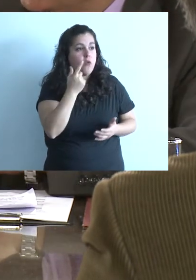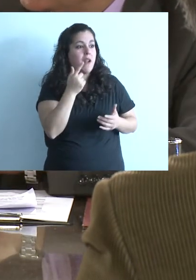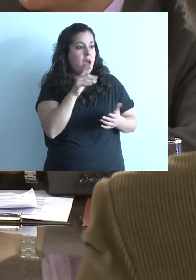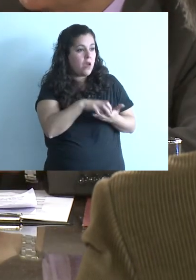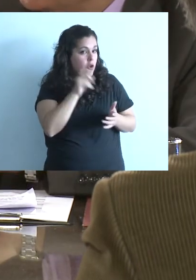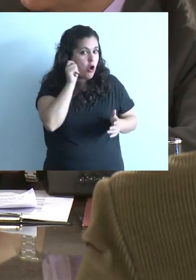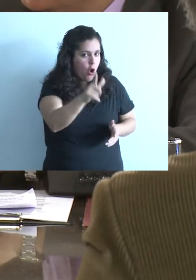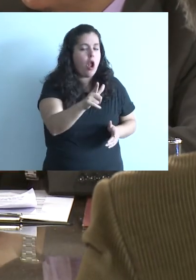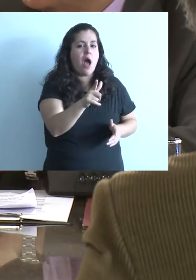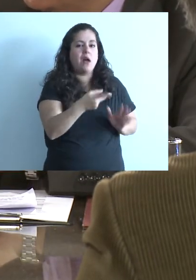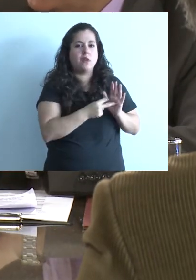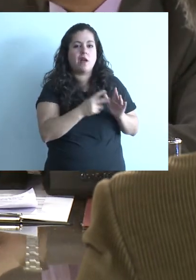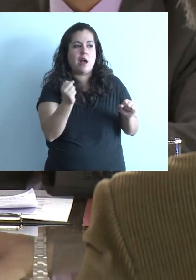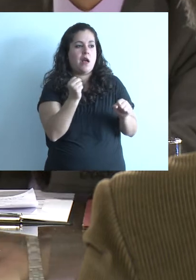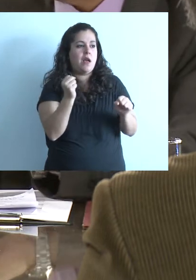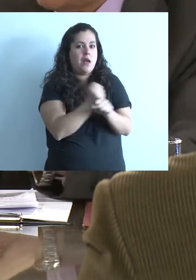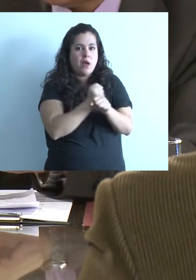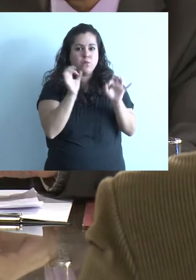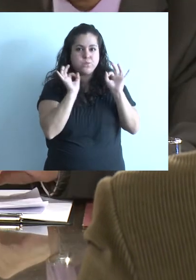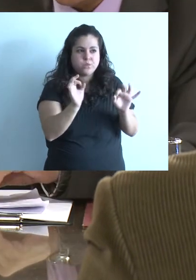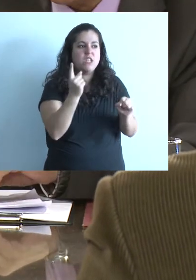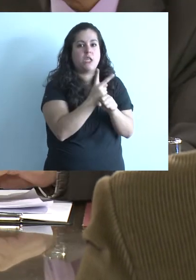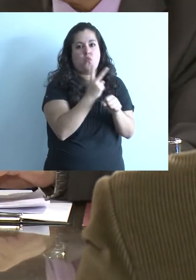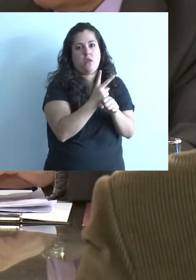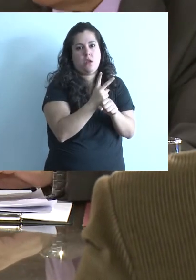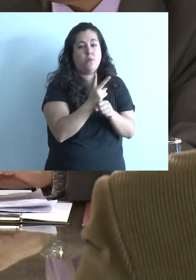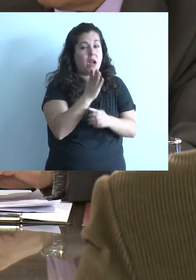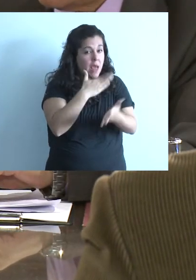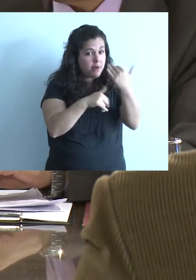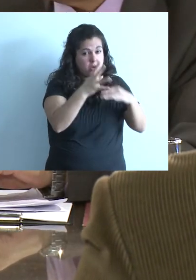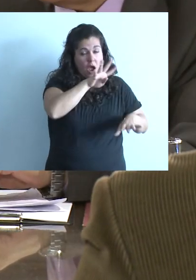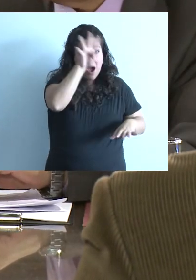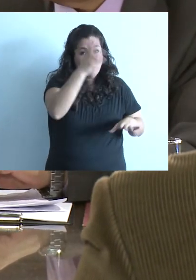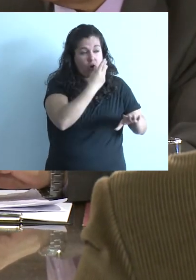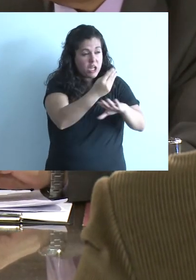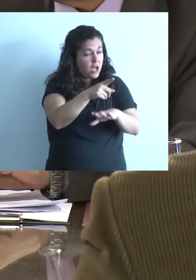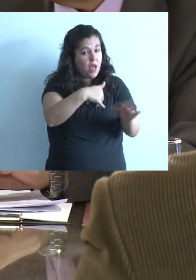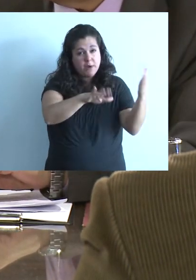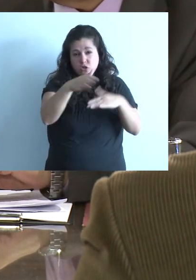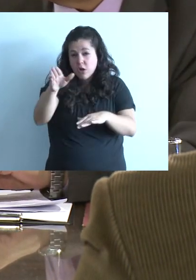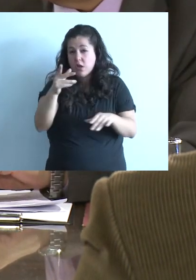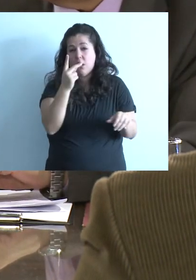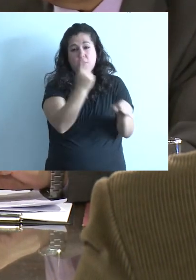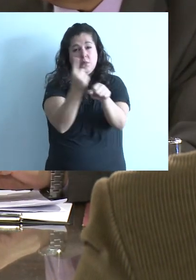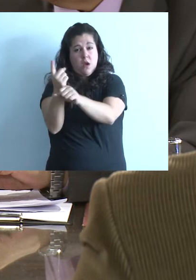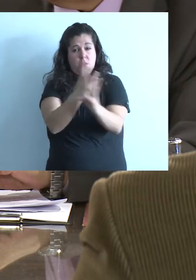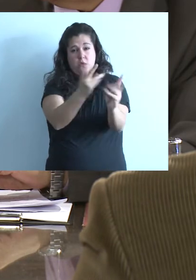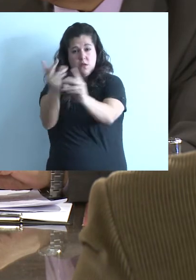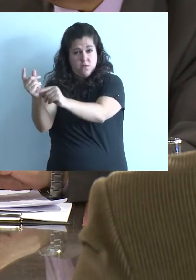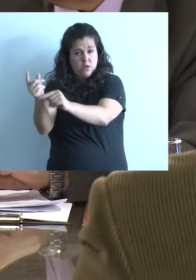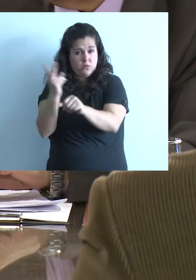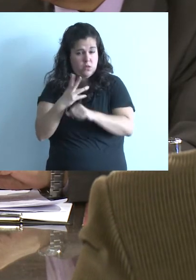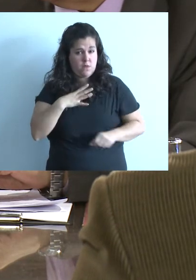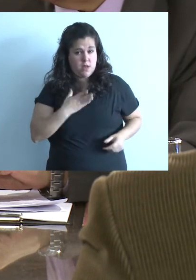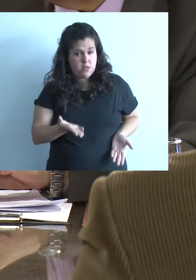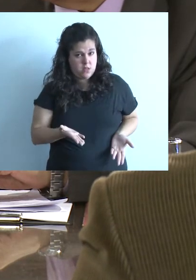terminar el secundario, porque en general la mayoría ha llegado al primario y esto te potencia la posibilidad de terminar el secundario,